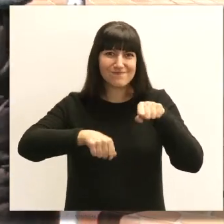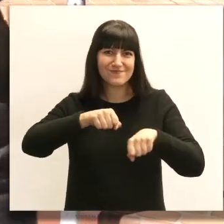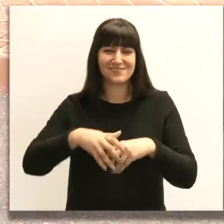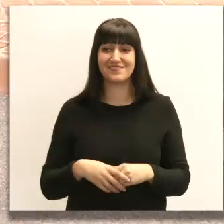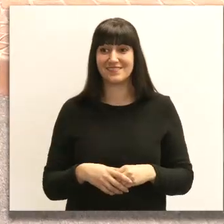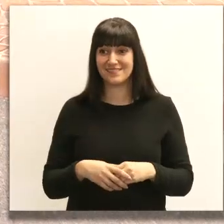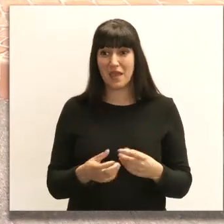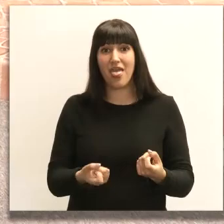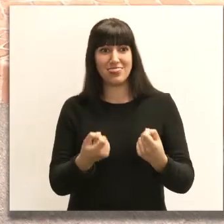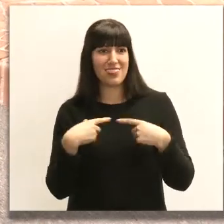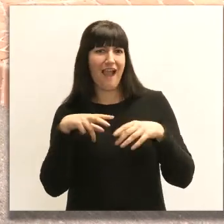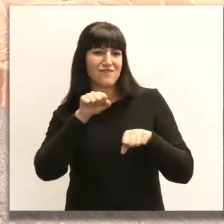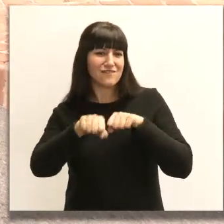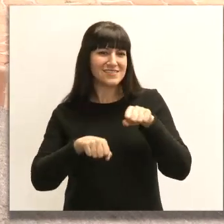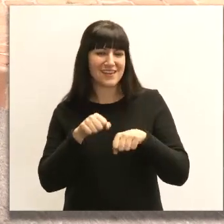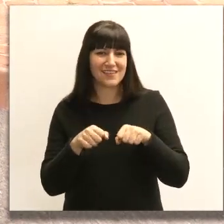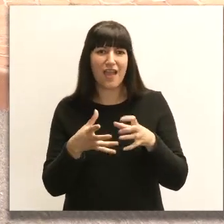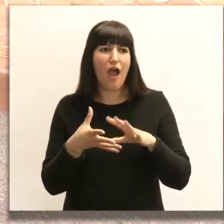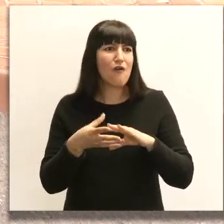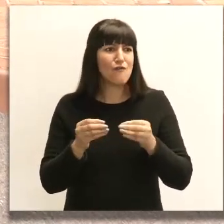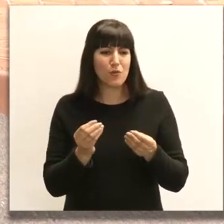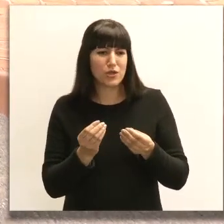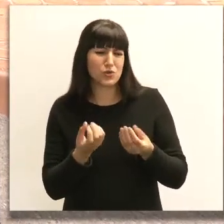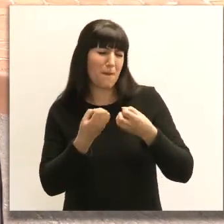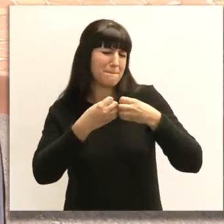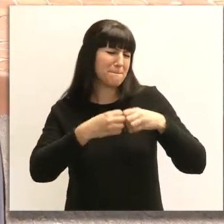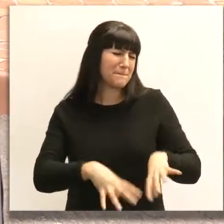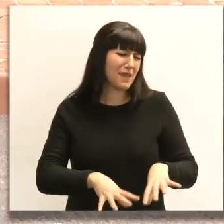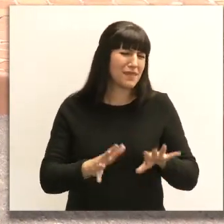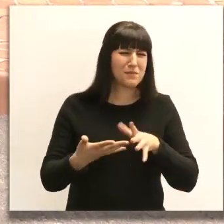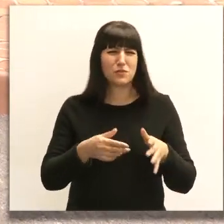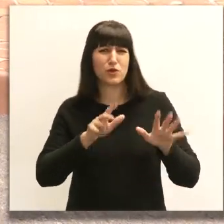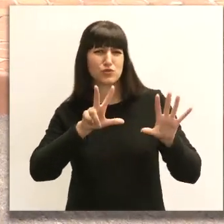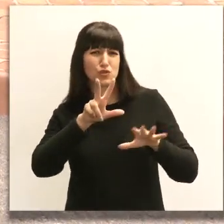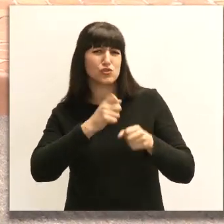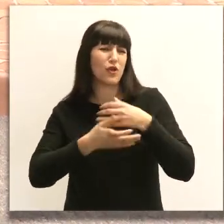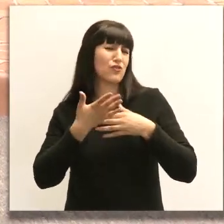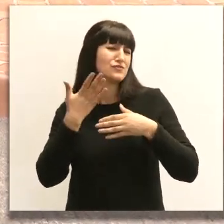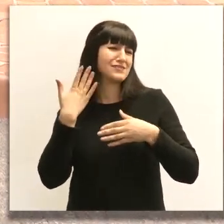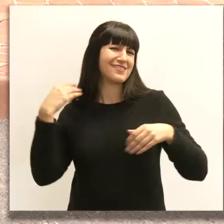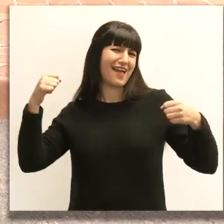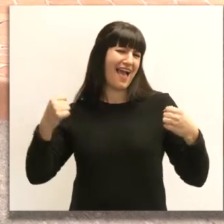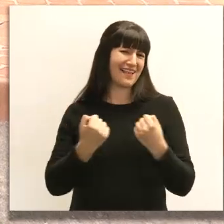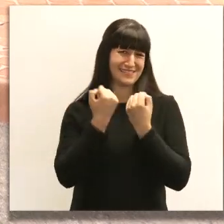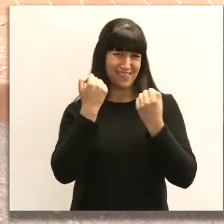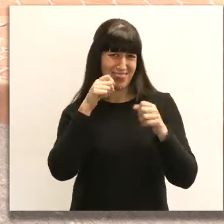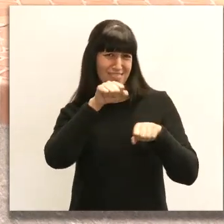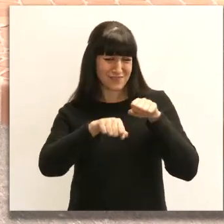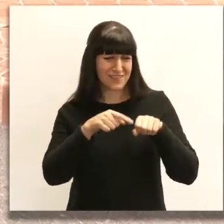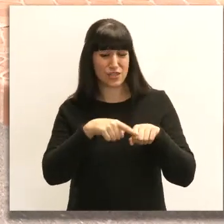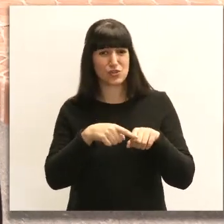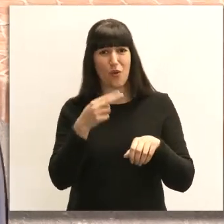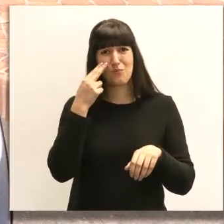repetir. Y la bicicleta, recibirla ahora, es una renovación a todo lo que había perdido hace unos 8 años atrás en un accidente de